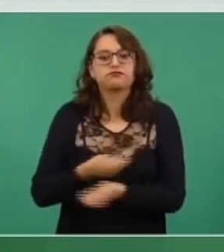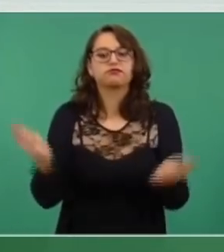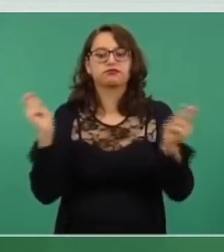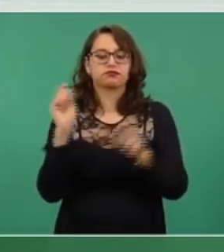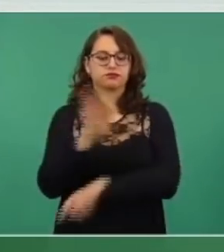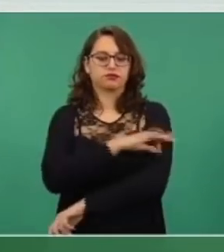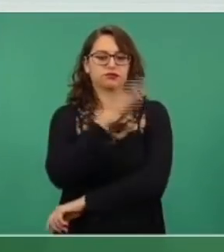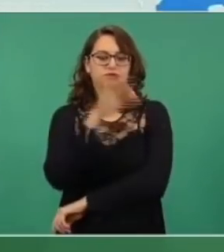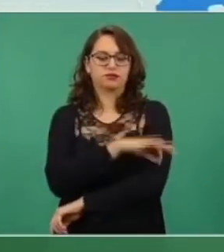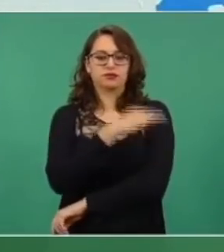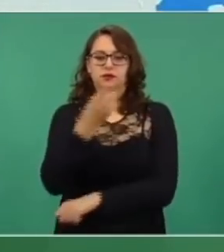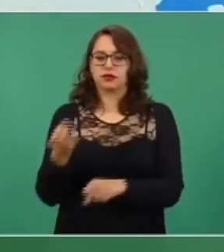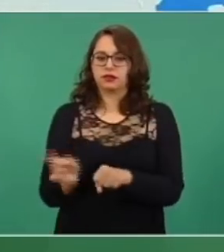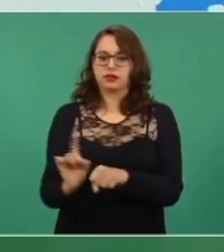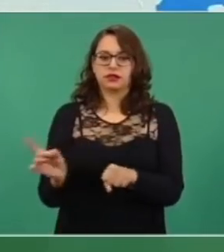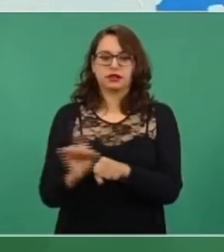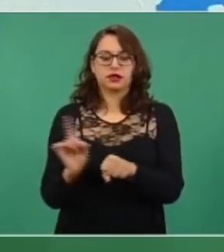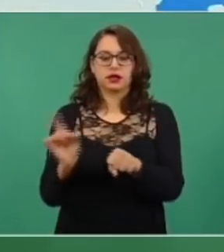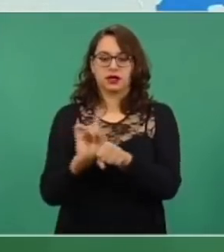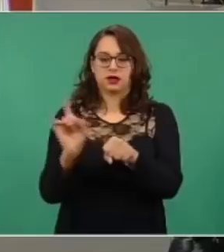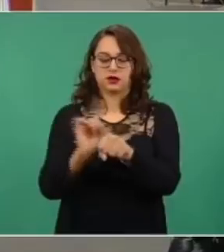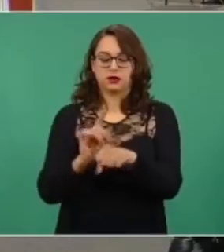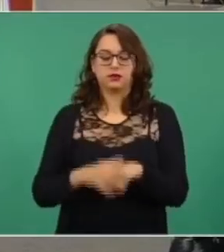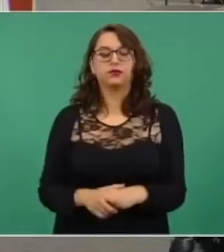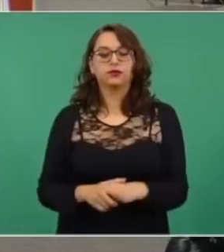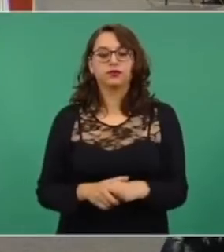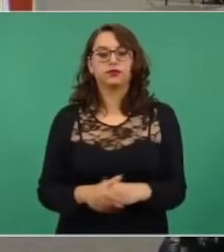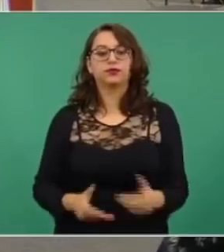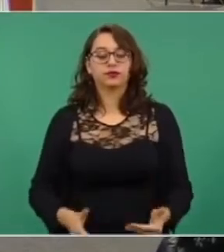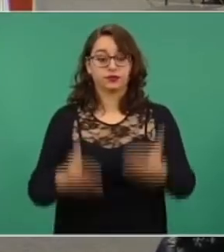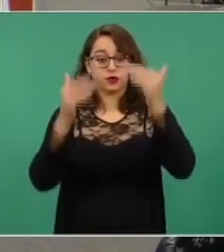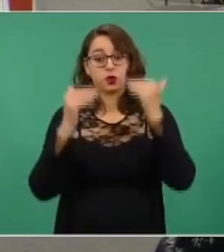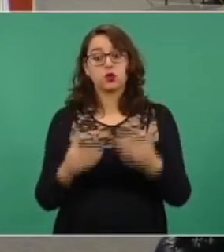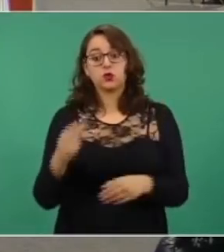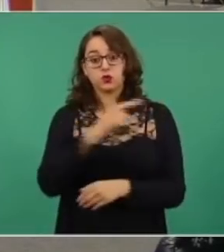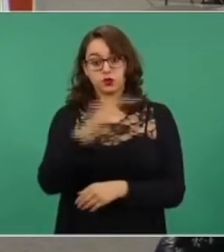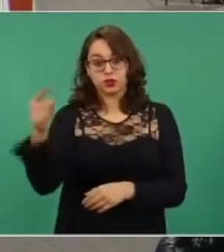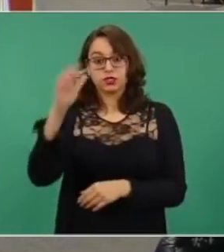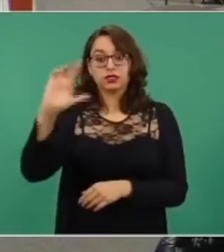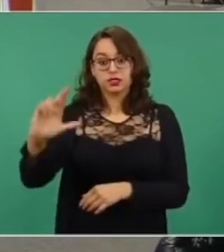los días. Adelante. Y este es, si recordarán,